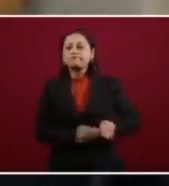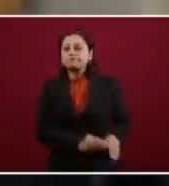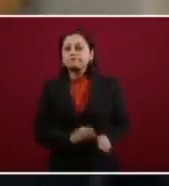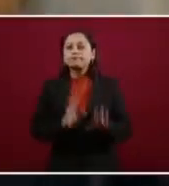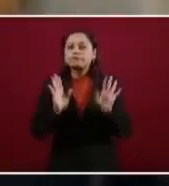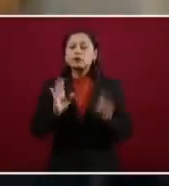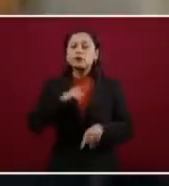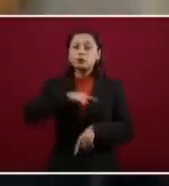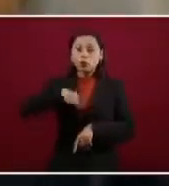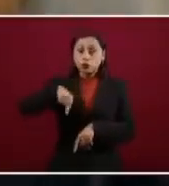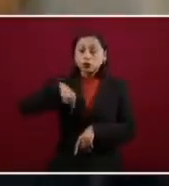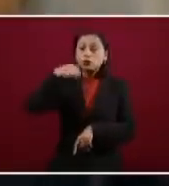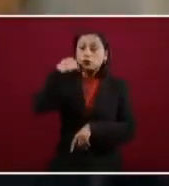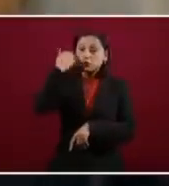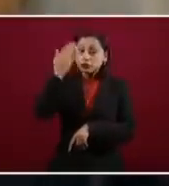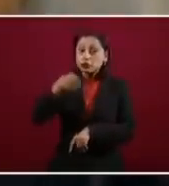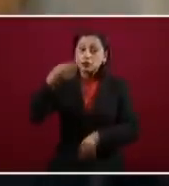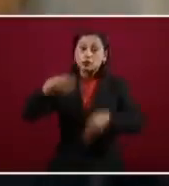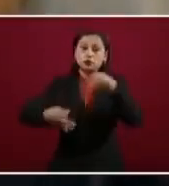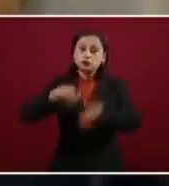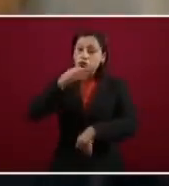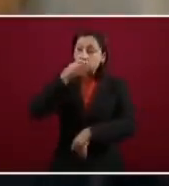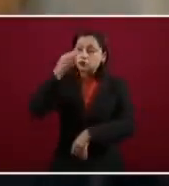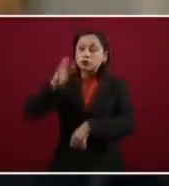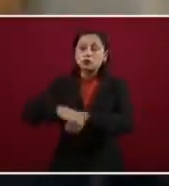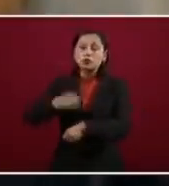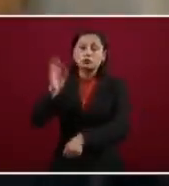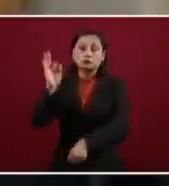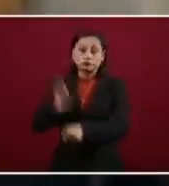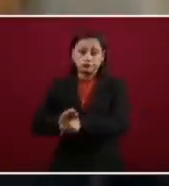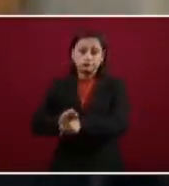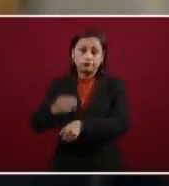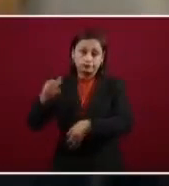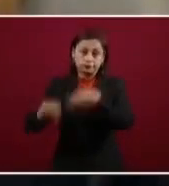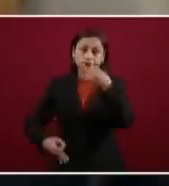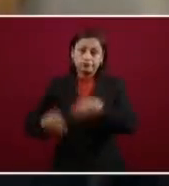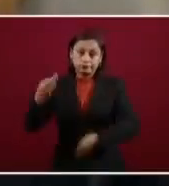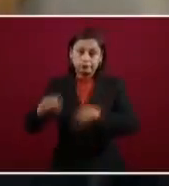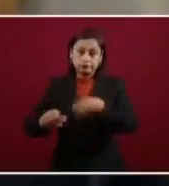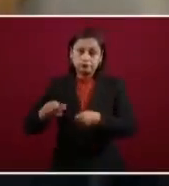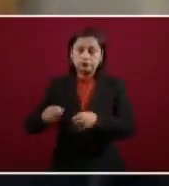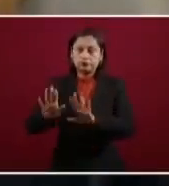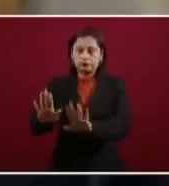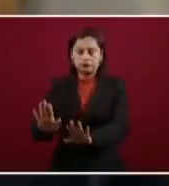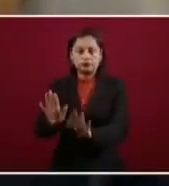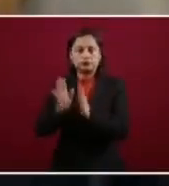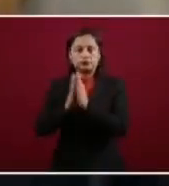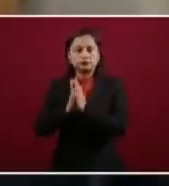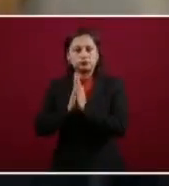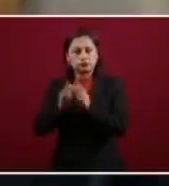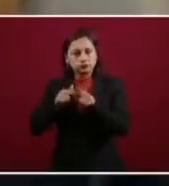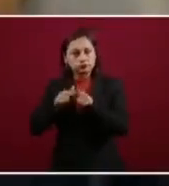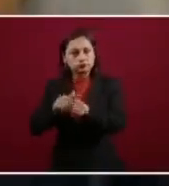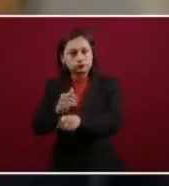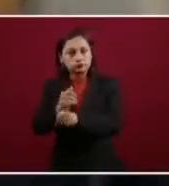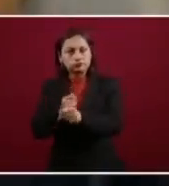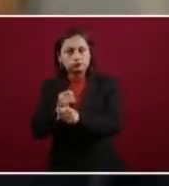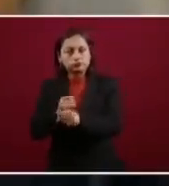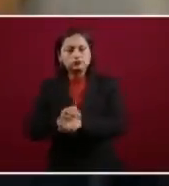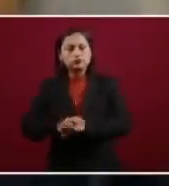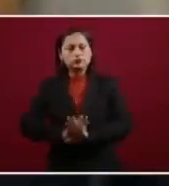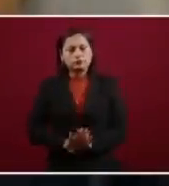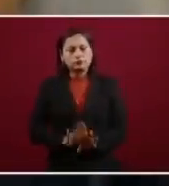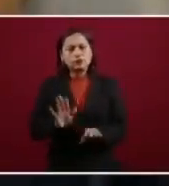para que se revisen estas estas situaciones en este en este sentido